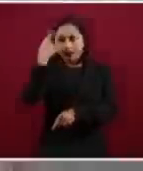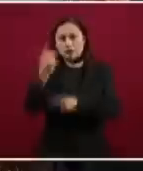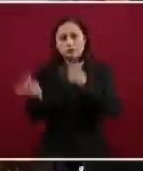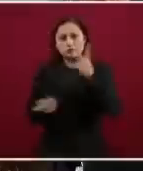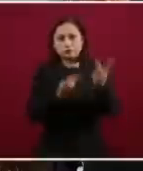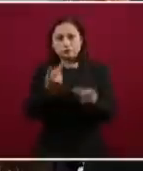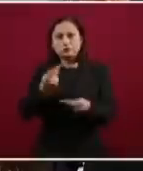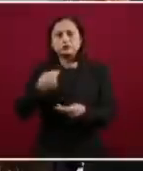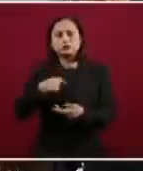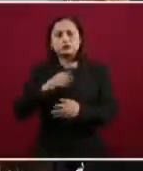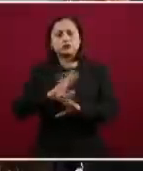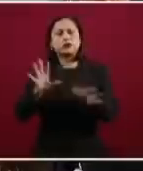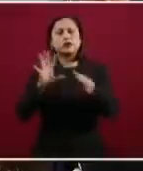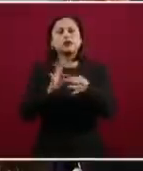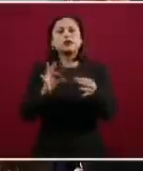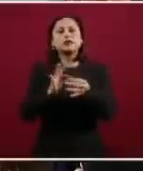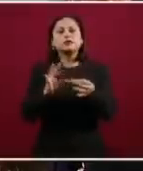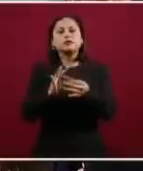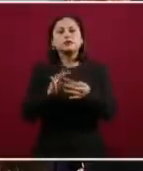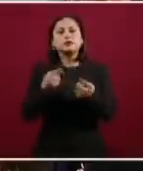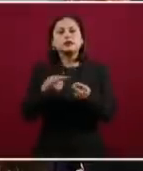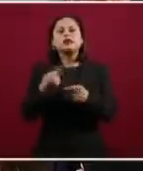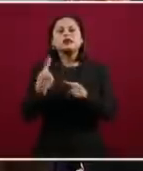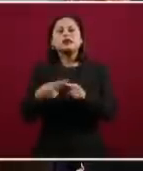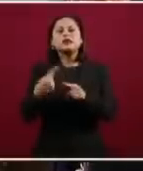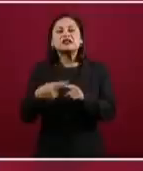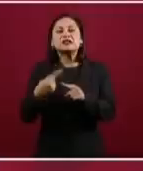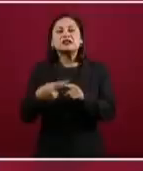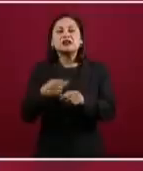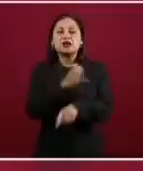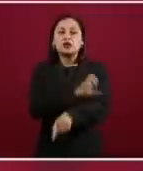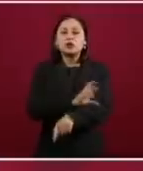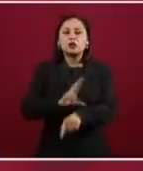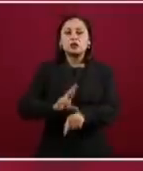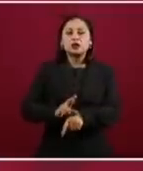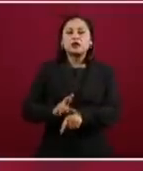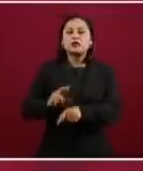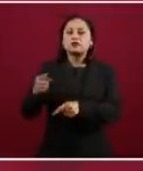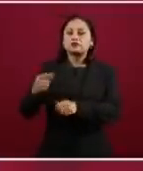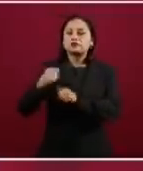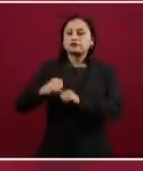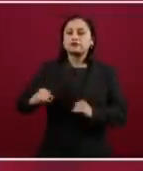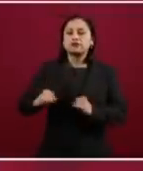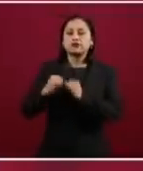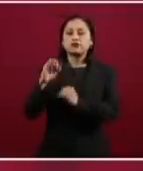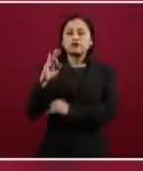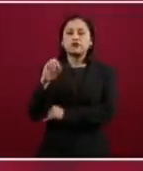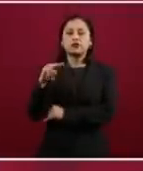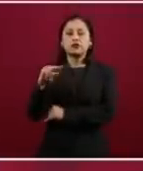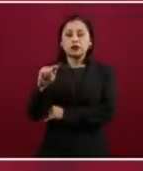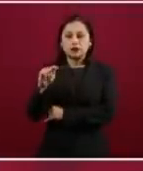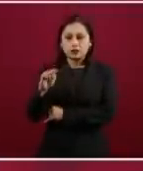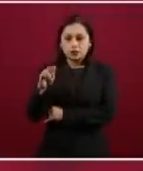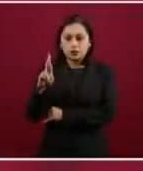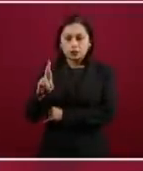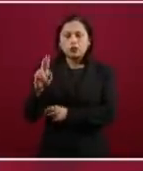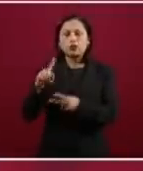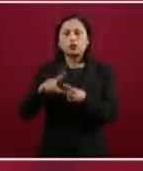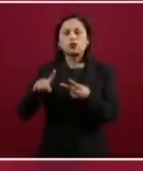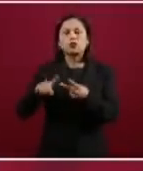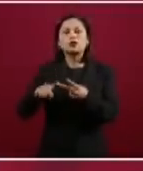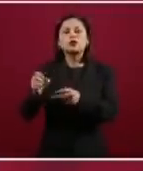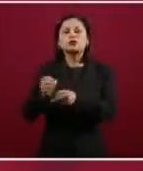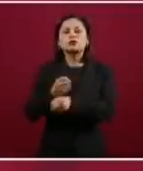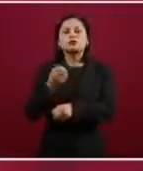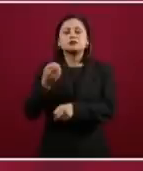será realizada en coordinación con Fonatur, que es la autoridad responsable del proyecto, con la Secretaría de Gobernación, que en